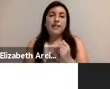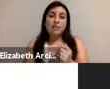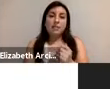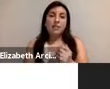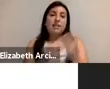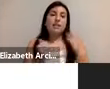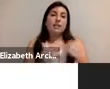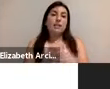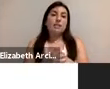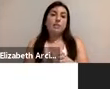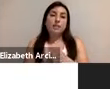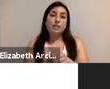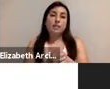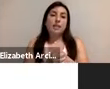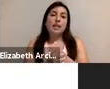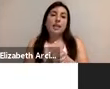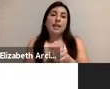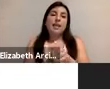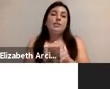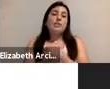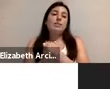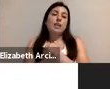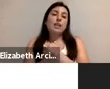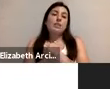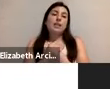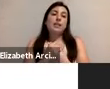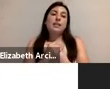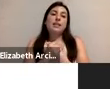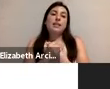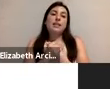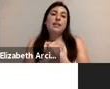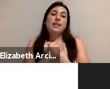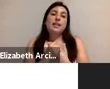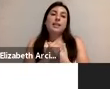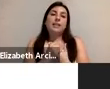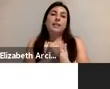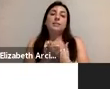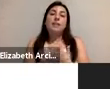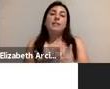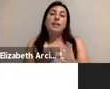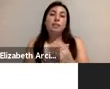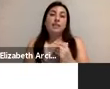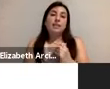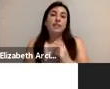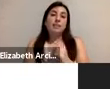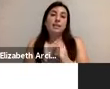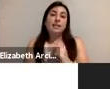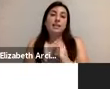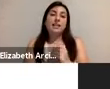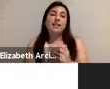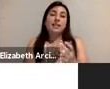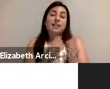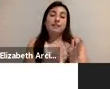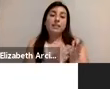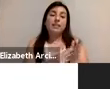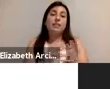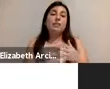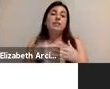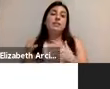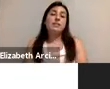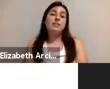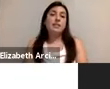cerebral isquémico en la circulación posterior. Ellos concluyeron que se observa recuperación parcial del